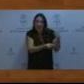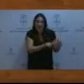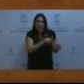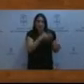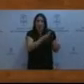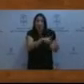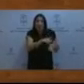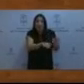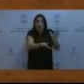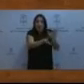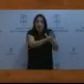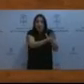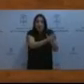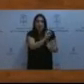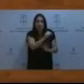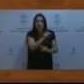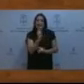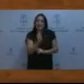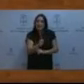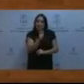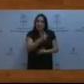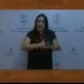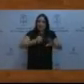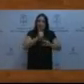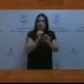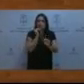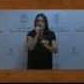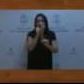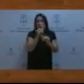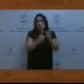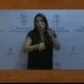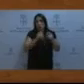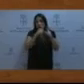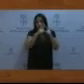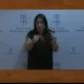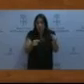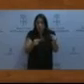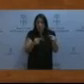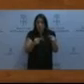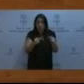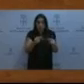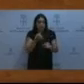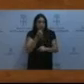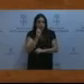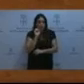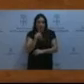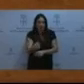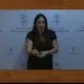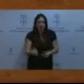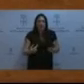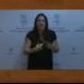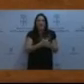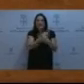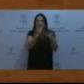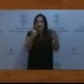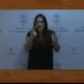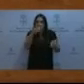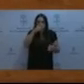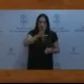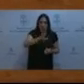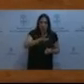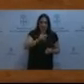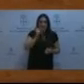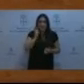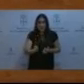arco de triunfo las sentencias del Tribunal Superior de Justicia de Asturias. 16 denuncias y 4 fallos